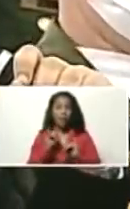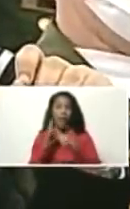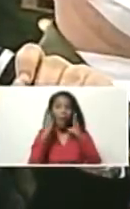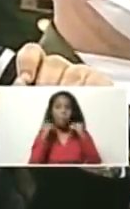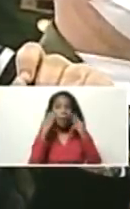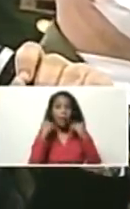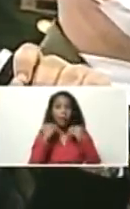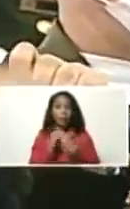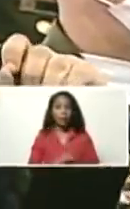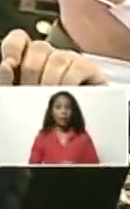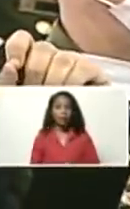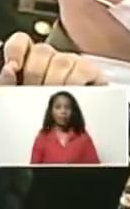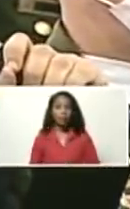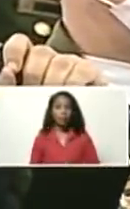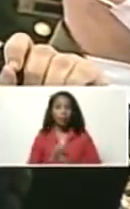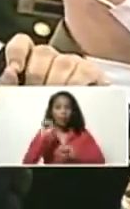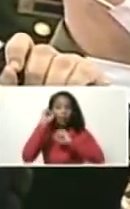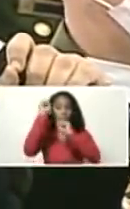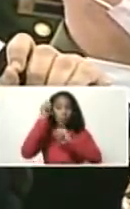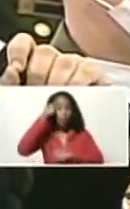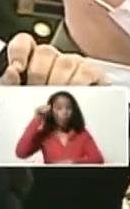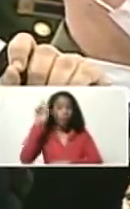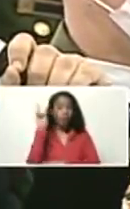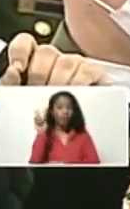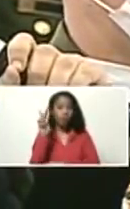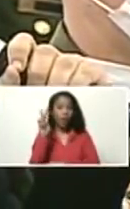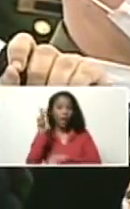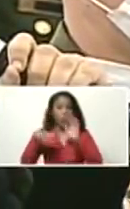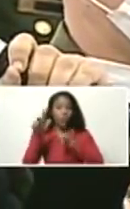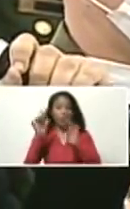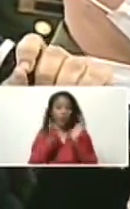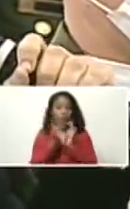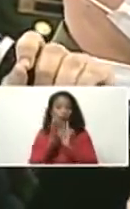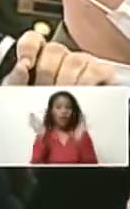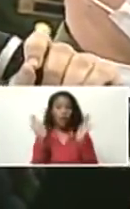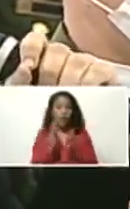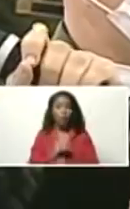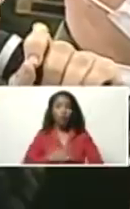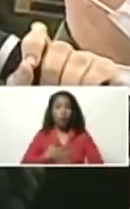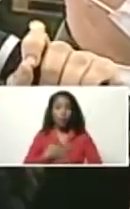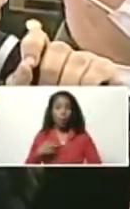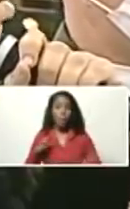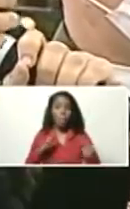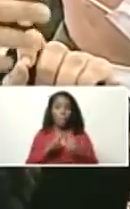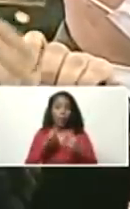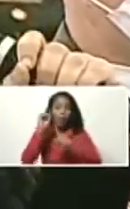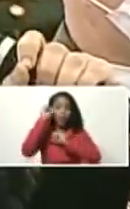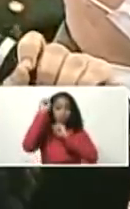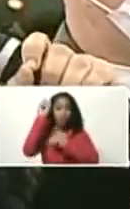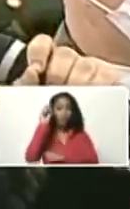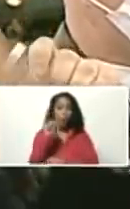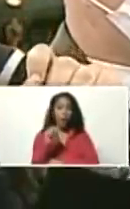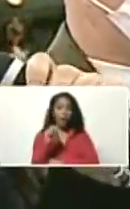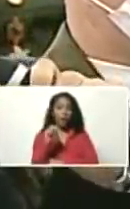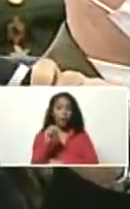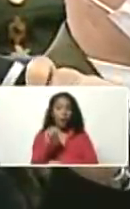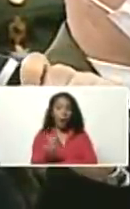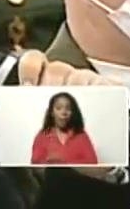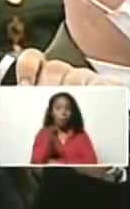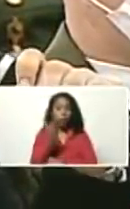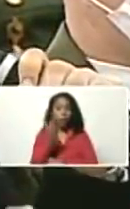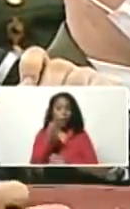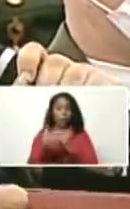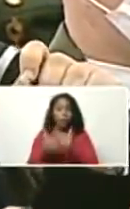experiencia victoriosa del pueblo venezolano el 13 de abril, pudimos encontrar la victoria también en las celadas